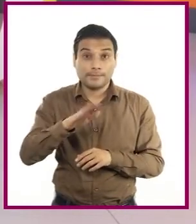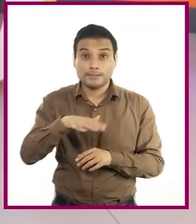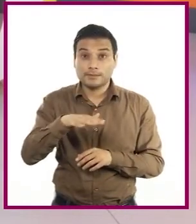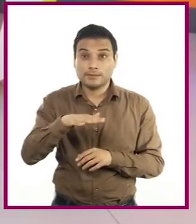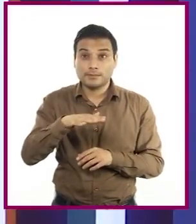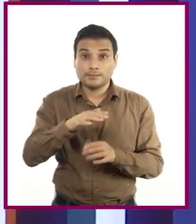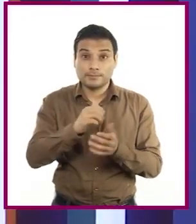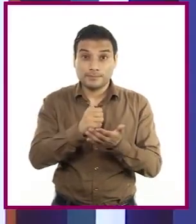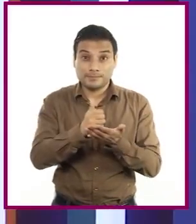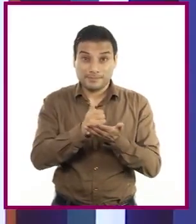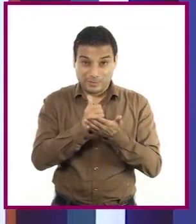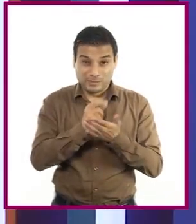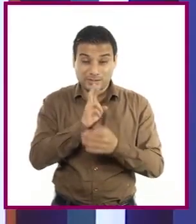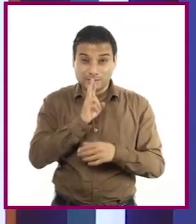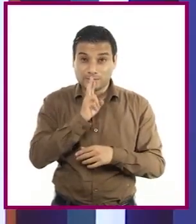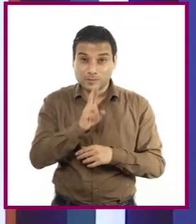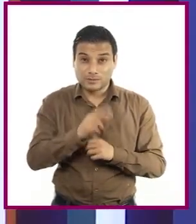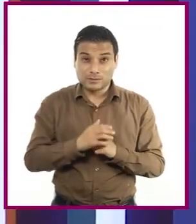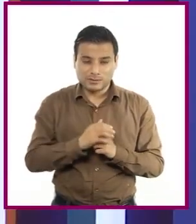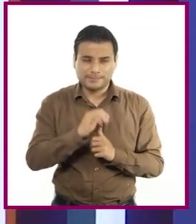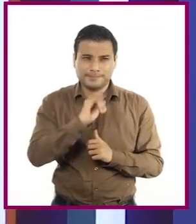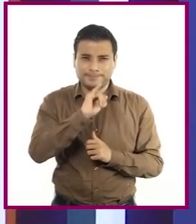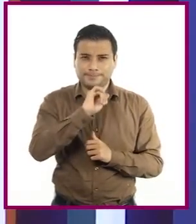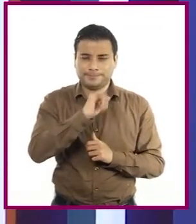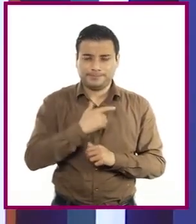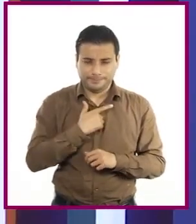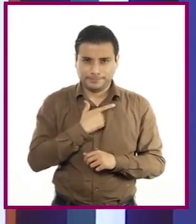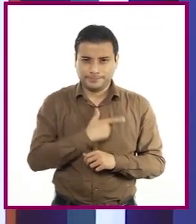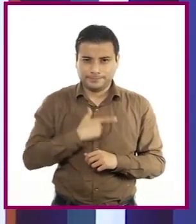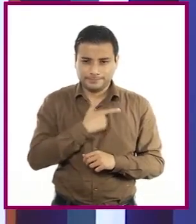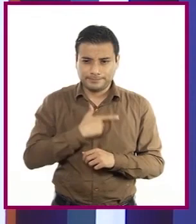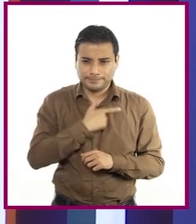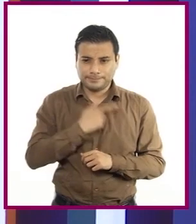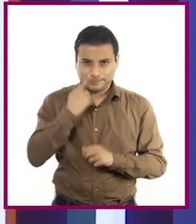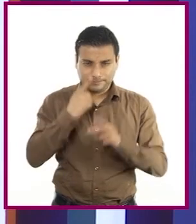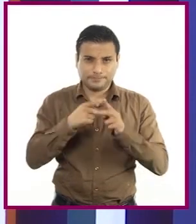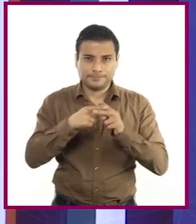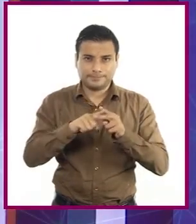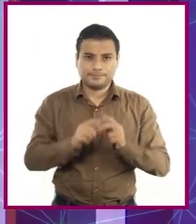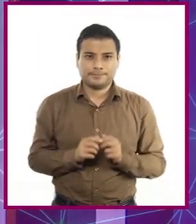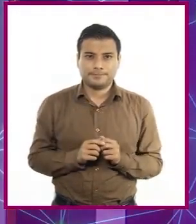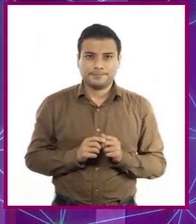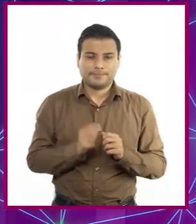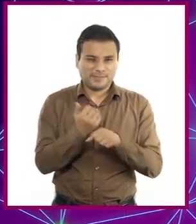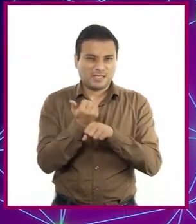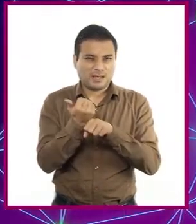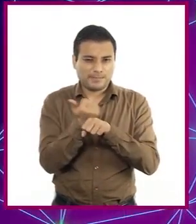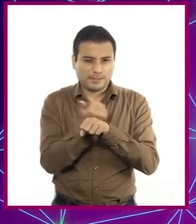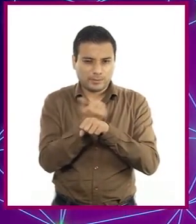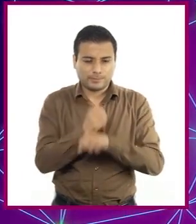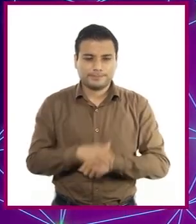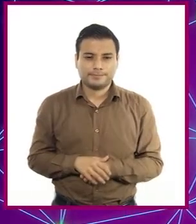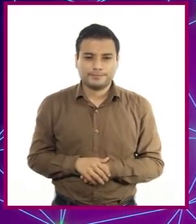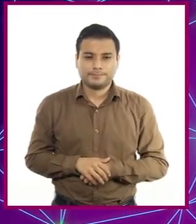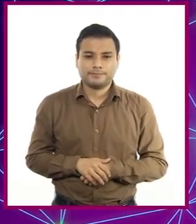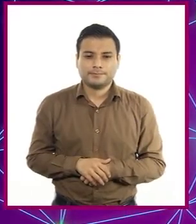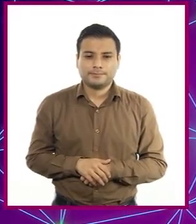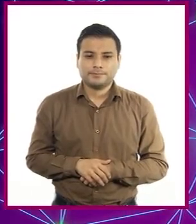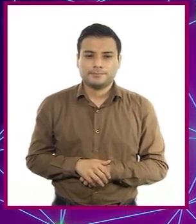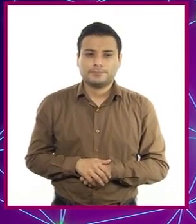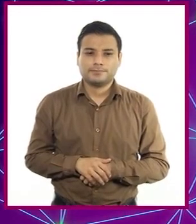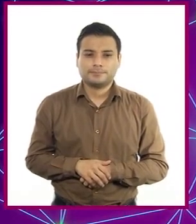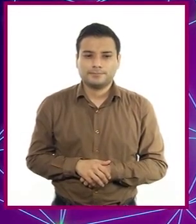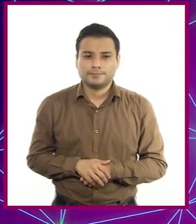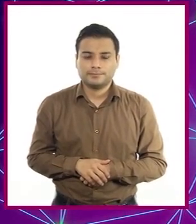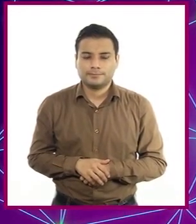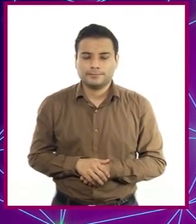¿nos ayudaría a resolverlo? Con gusto, Leslie. Iniciemos con la gráfica de la recta amarilla. El punto verde en esta